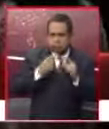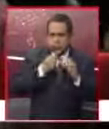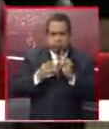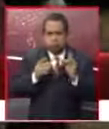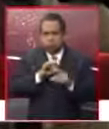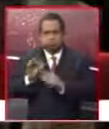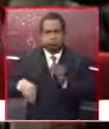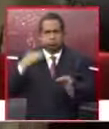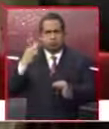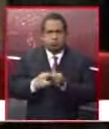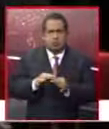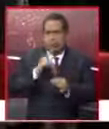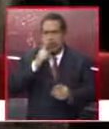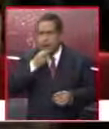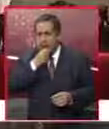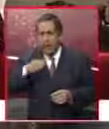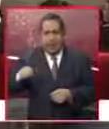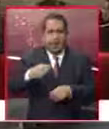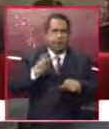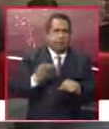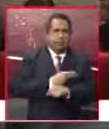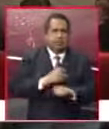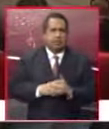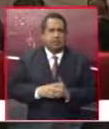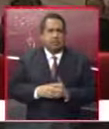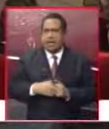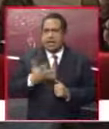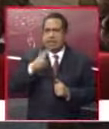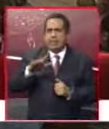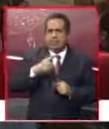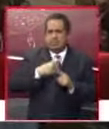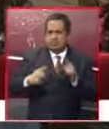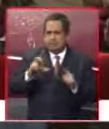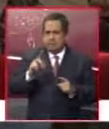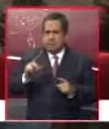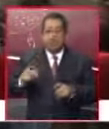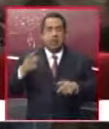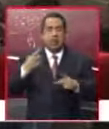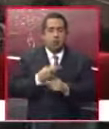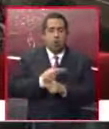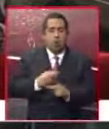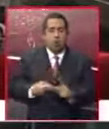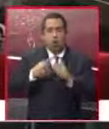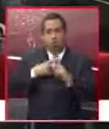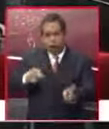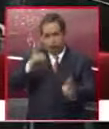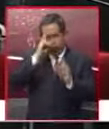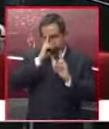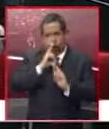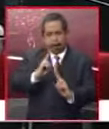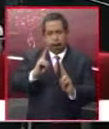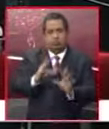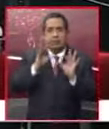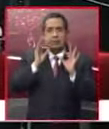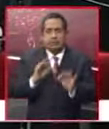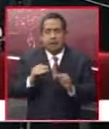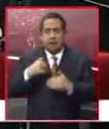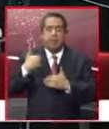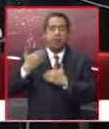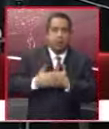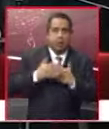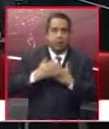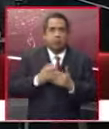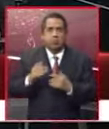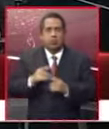de los inicios del trabajo legislativo. Pasadas las 10:30 de la mañana, comenzó el homenaje que marcó el inicio de los trabajos rumbo al centenario